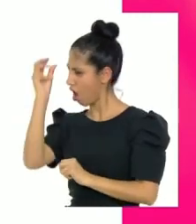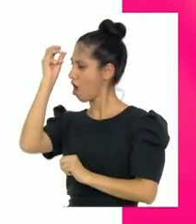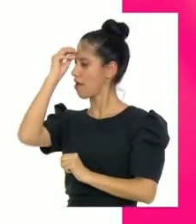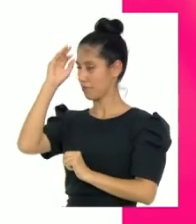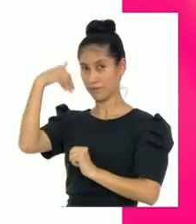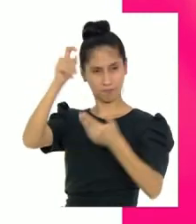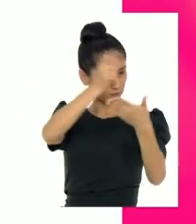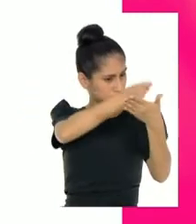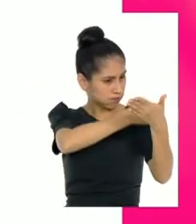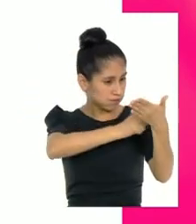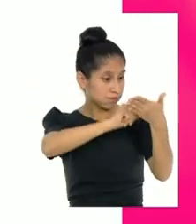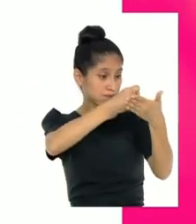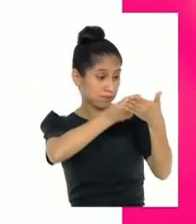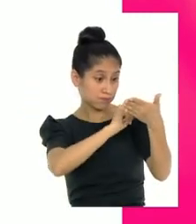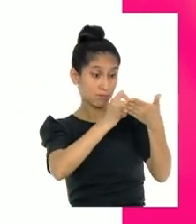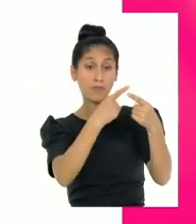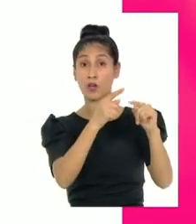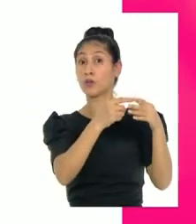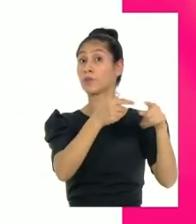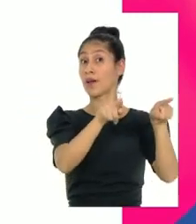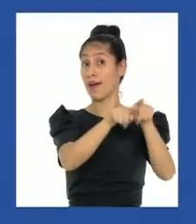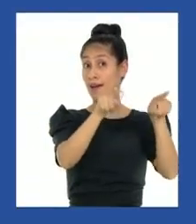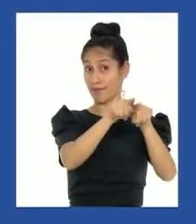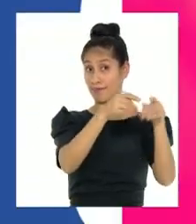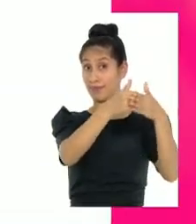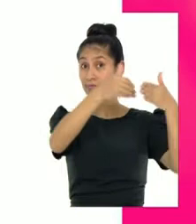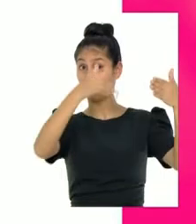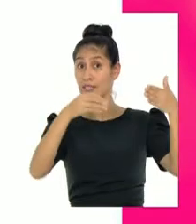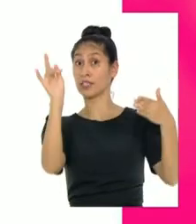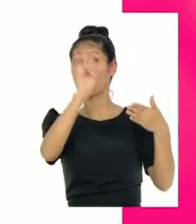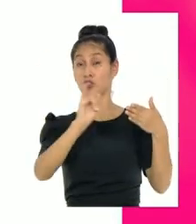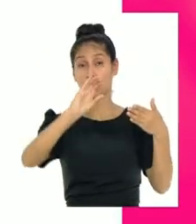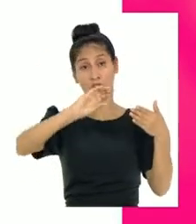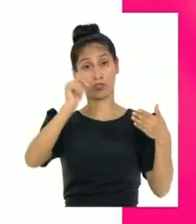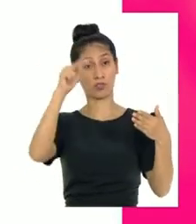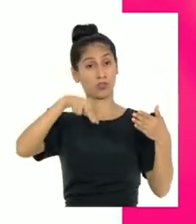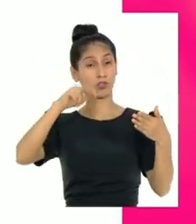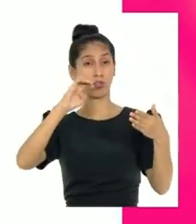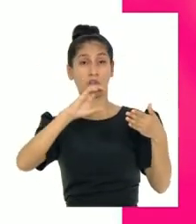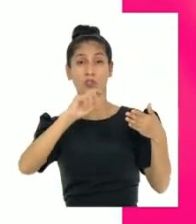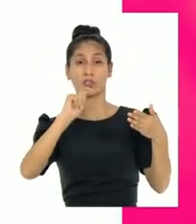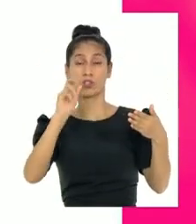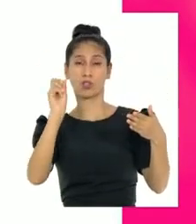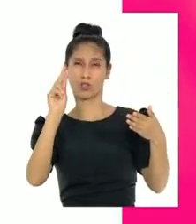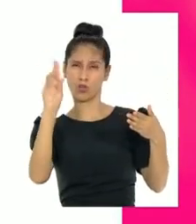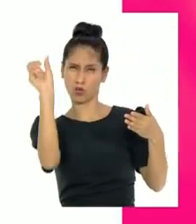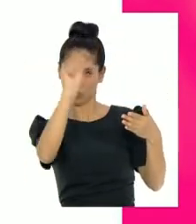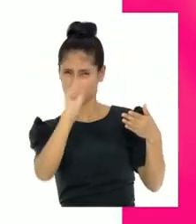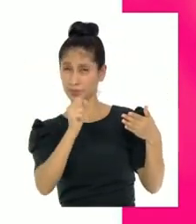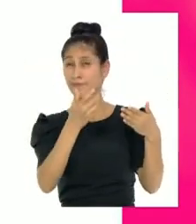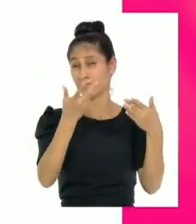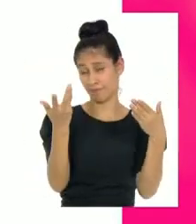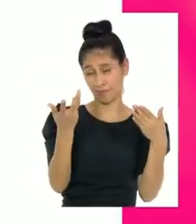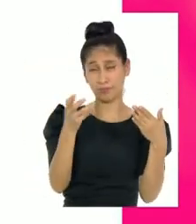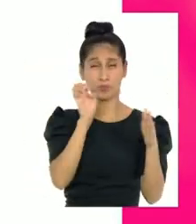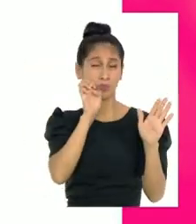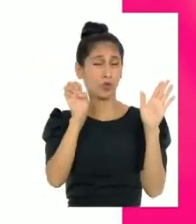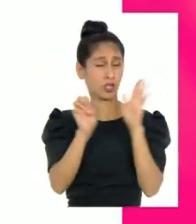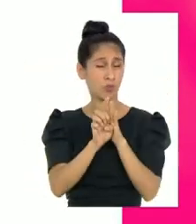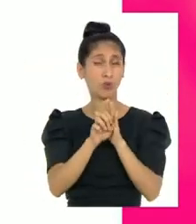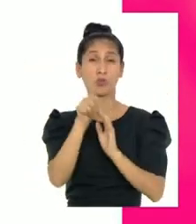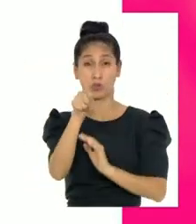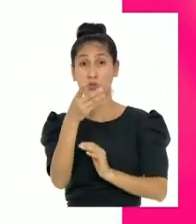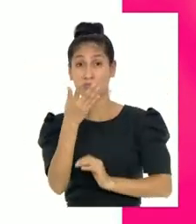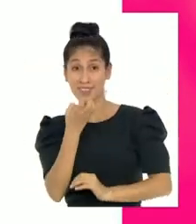hacernos entender, debemos usar los conectores. Podemos usar conectores como así pues, cuando queremos mencionar